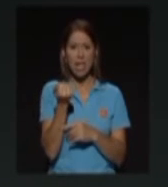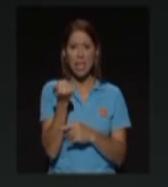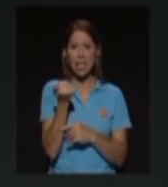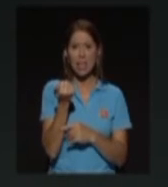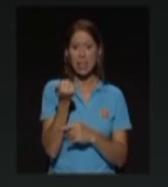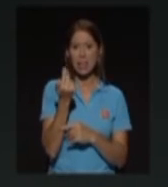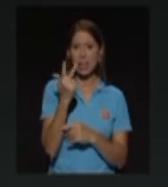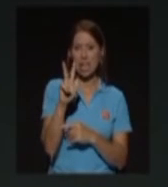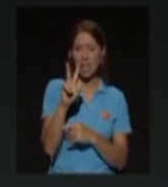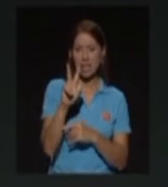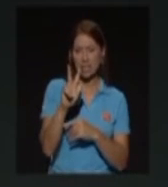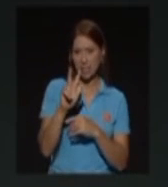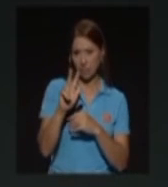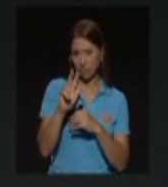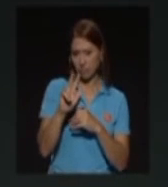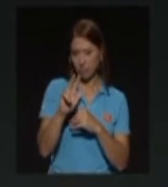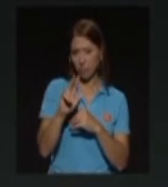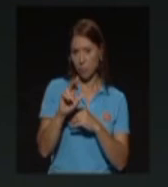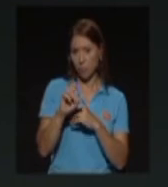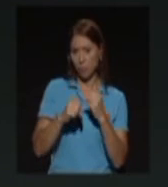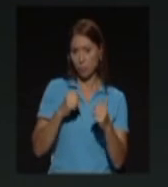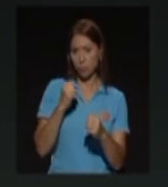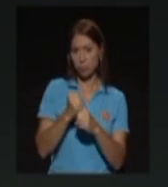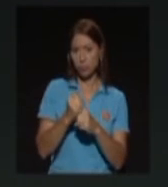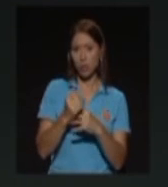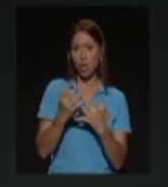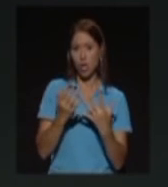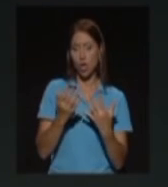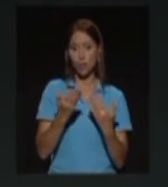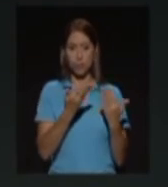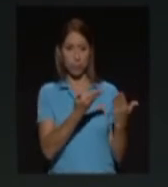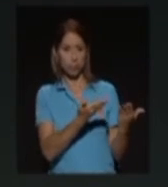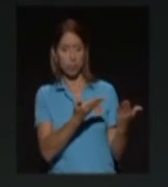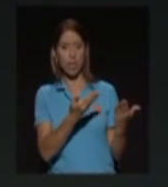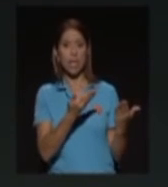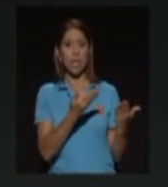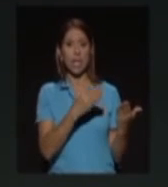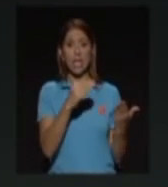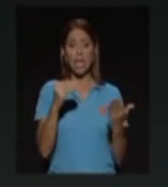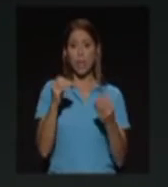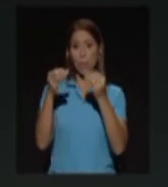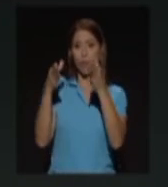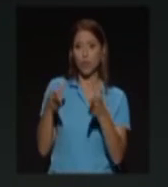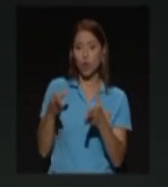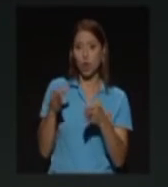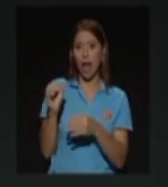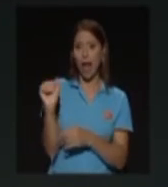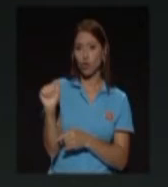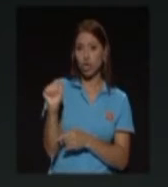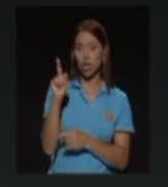lustros que don Enio y el profesor Agosín, un chileno